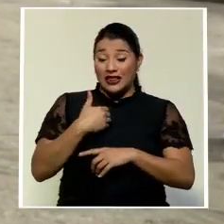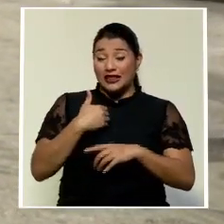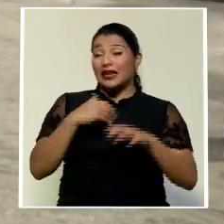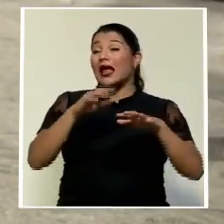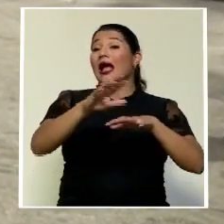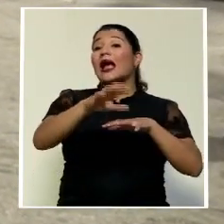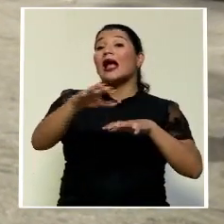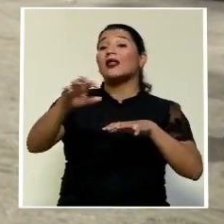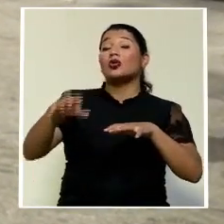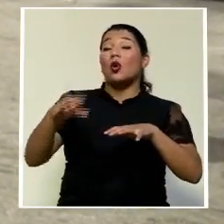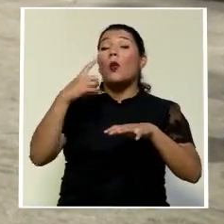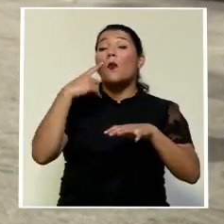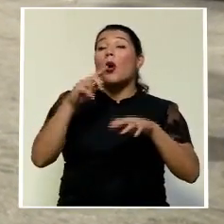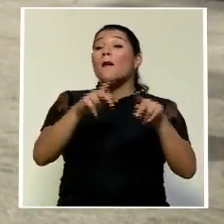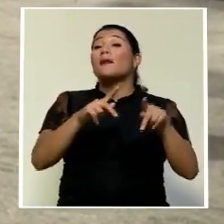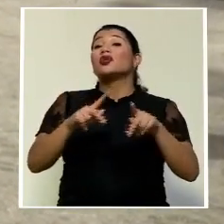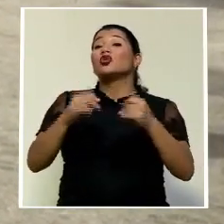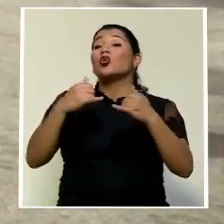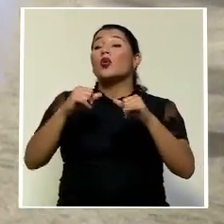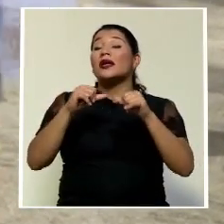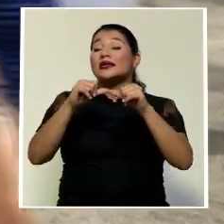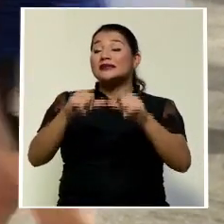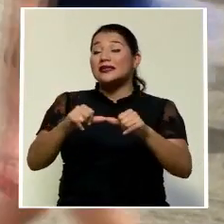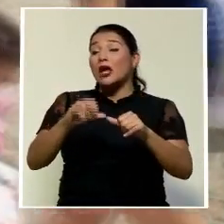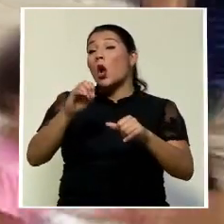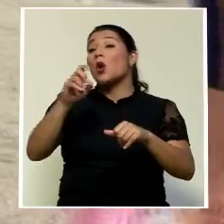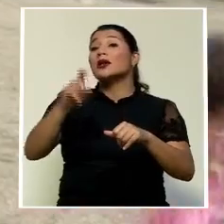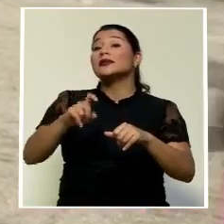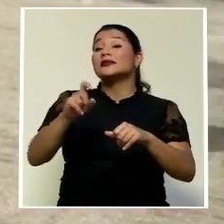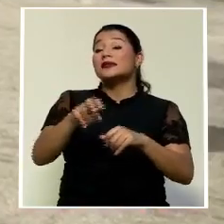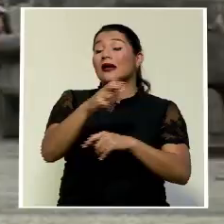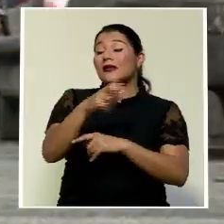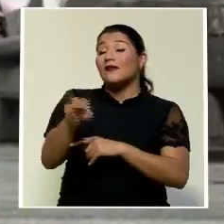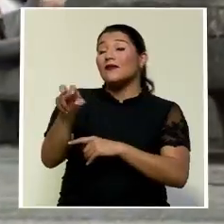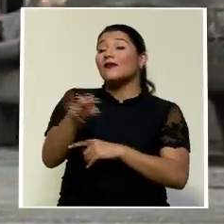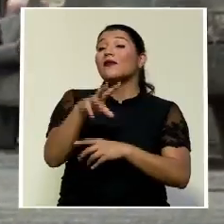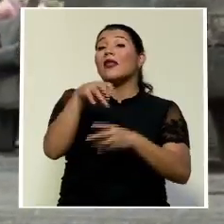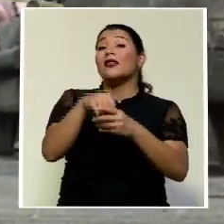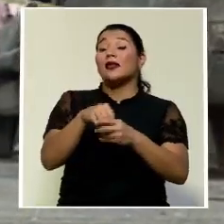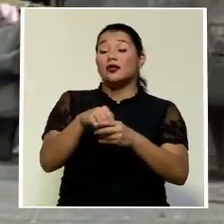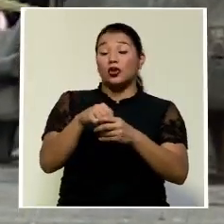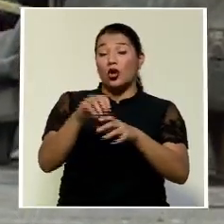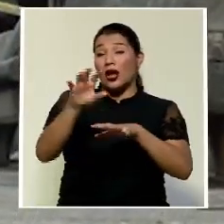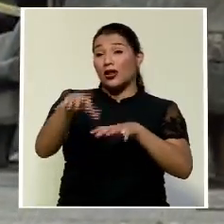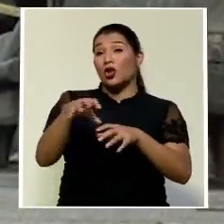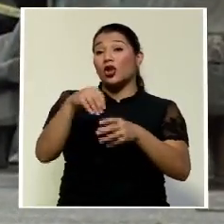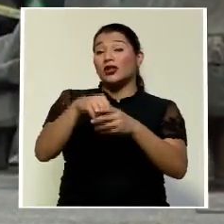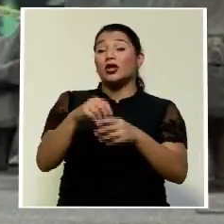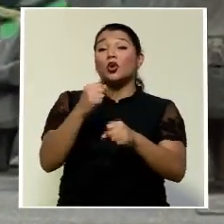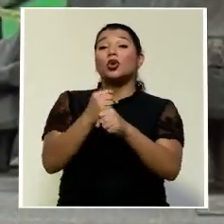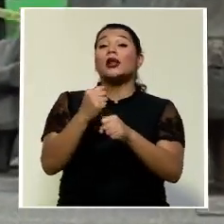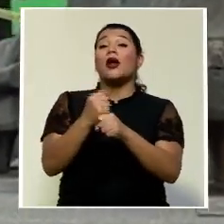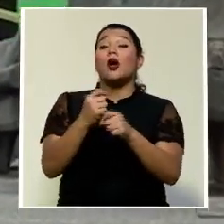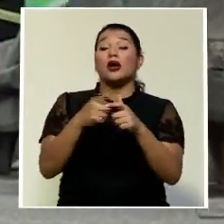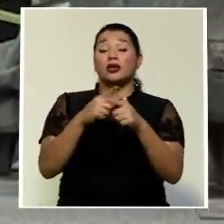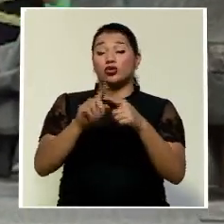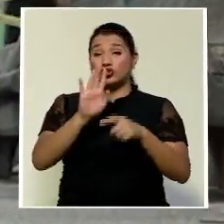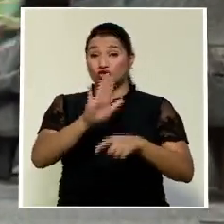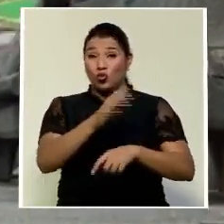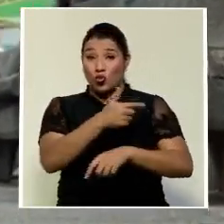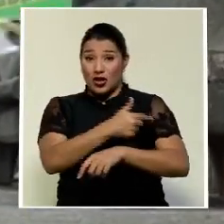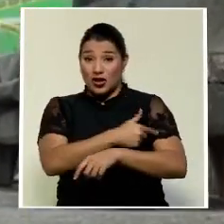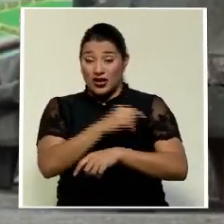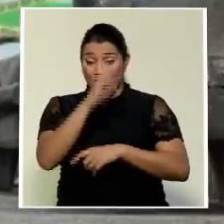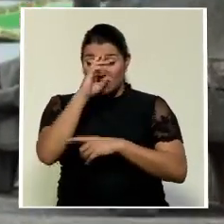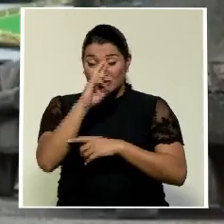su población en condición móvil o de traslado dentro y fuera del cantón, por lo que su vacunación y el respeto a las medidas sanitarias se